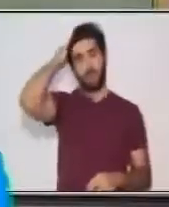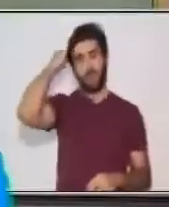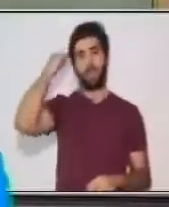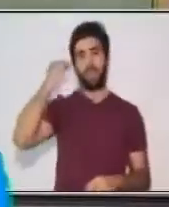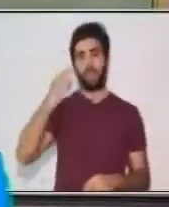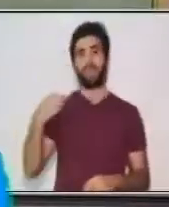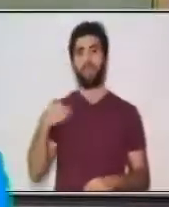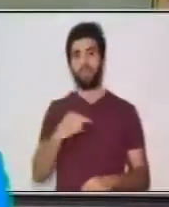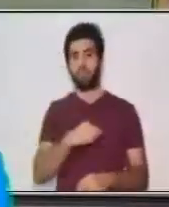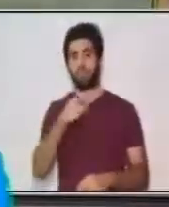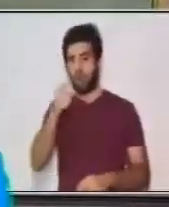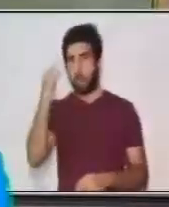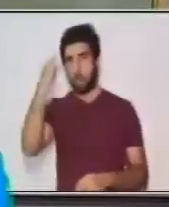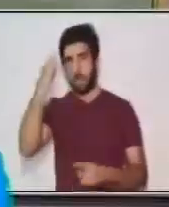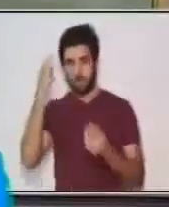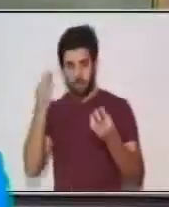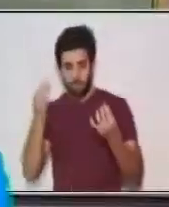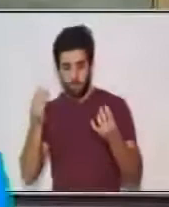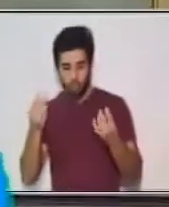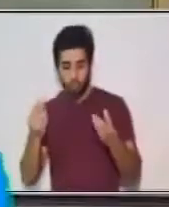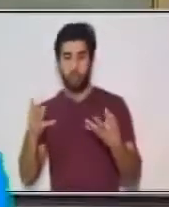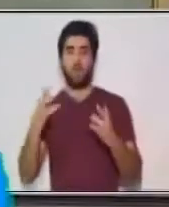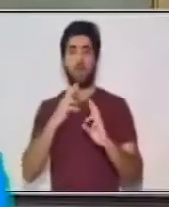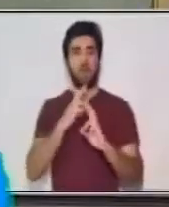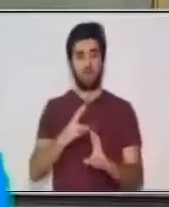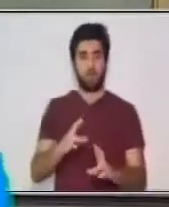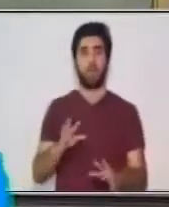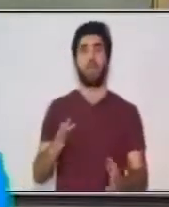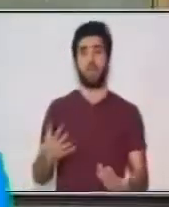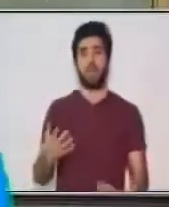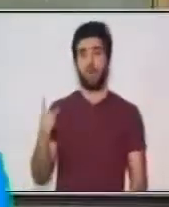Esto lo hacemos mentalmente, el resultado es 1.